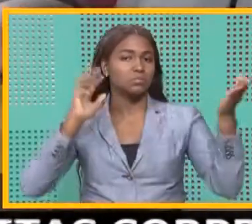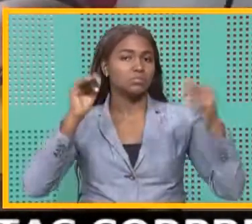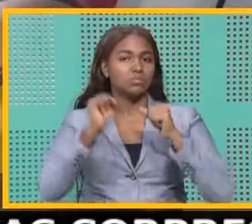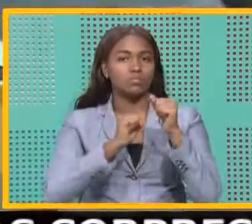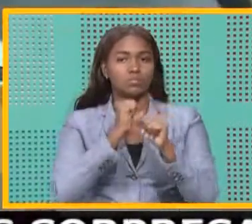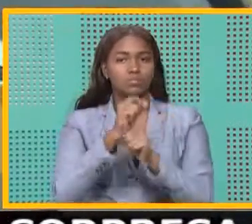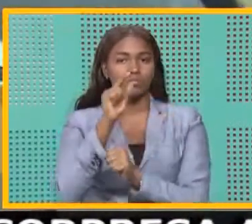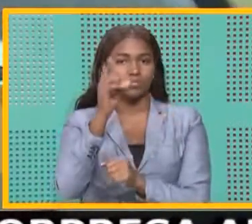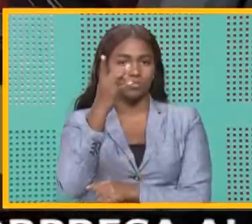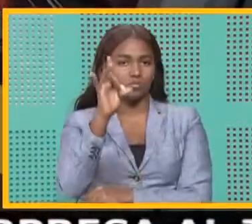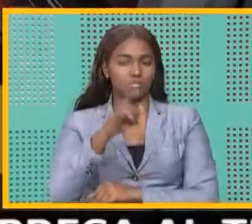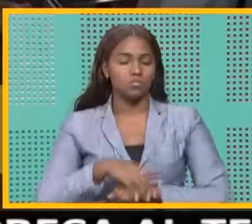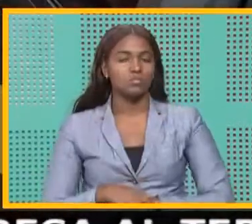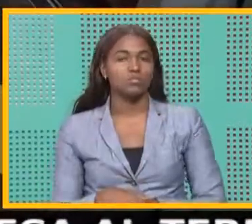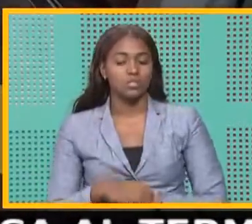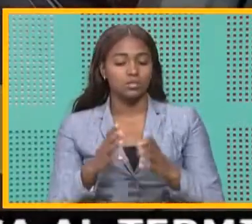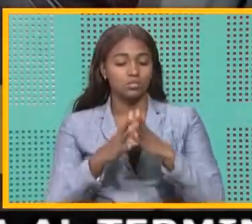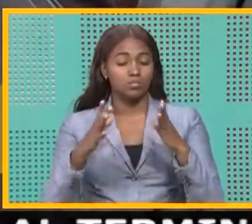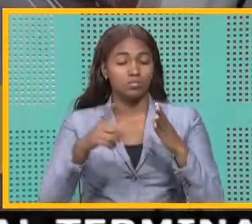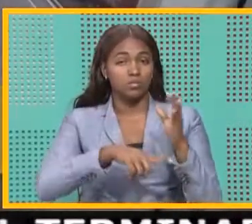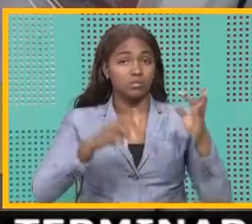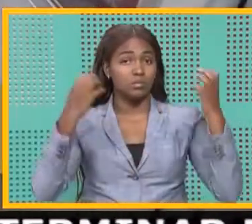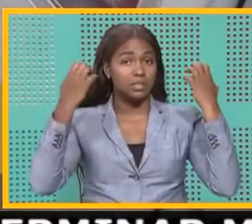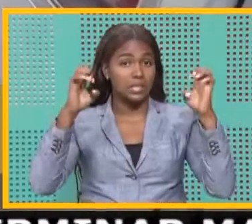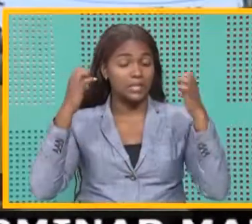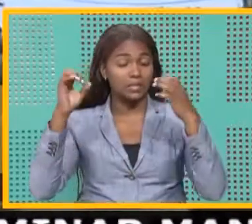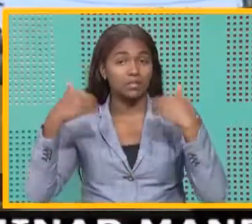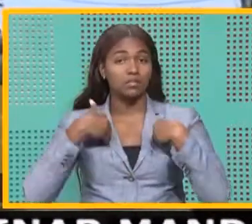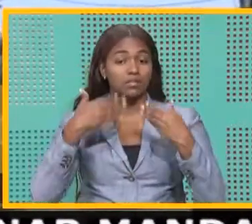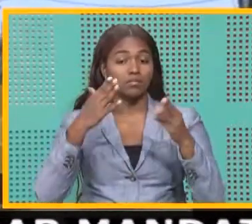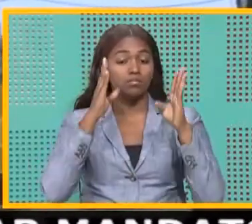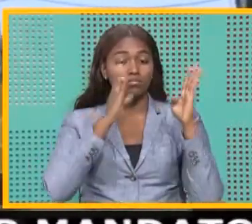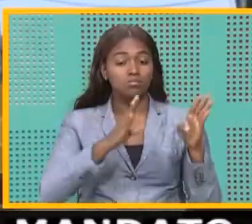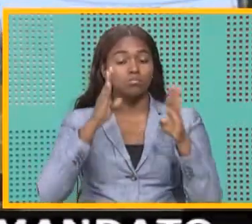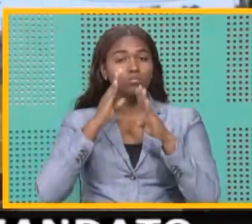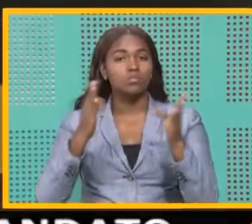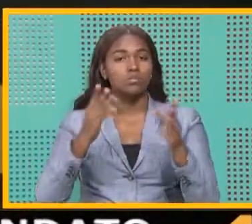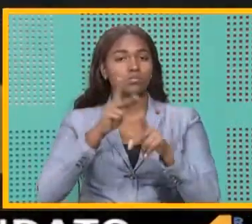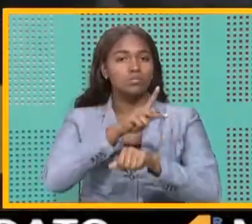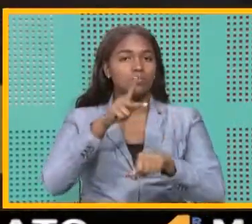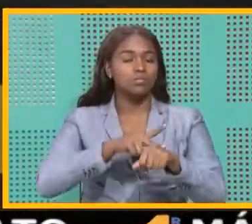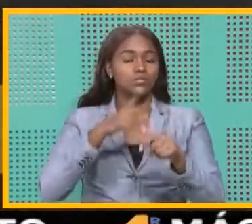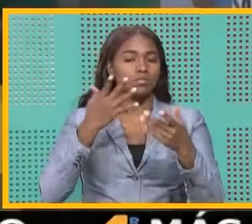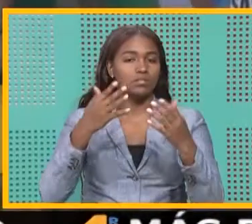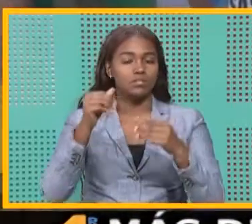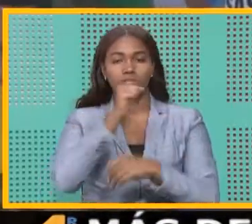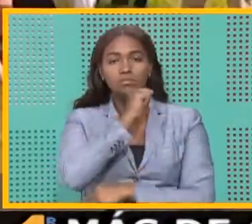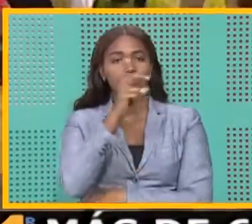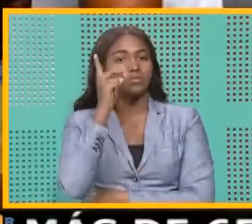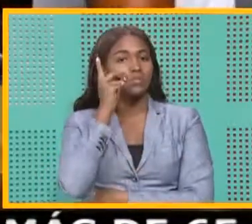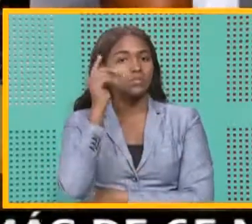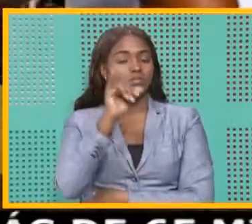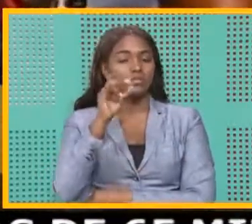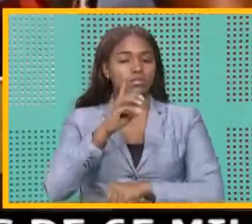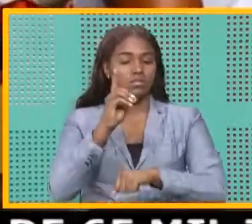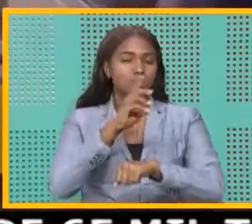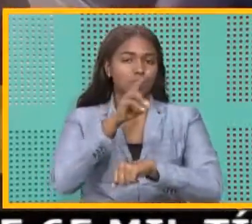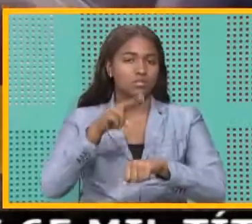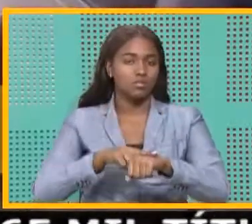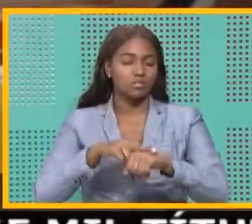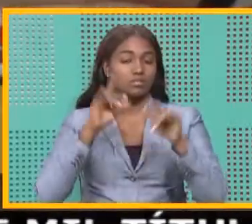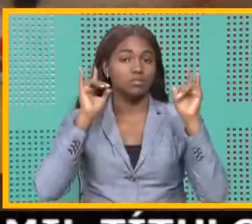año 2018. La mayor cantidad de emergencias se concentraron en las provincias de Santo Domingo y el Distrito